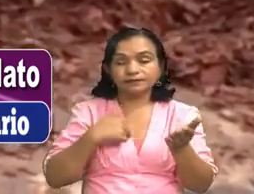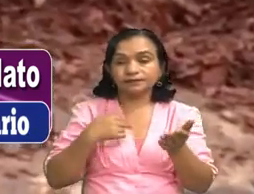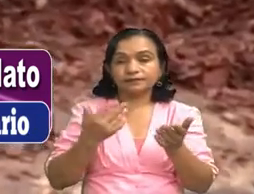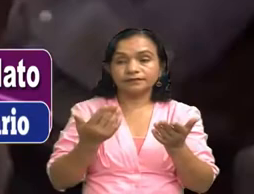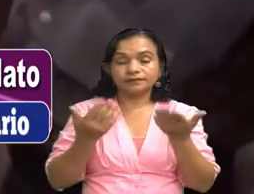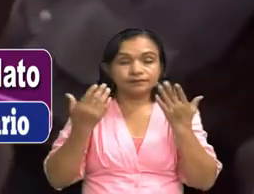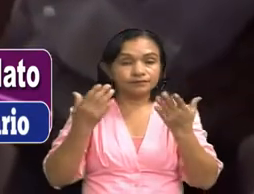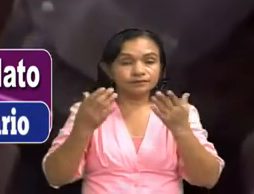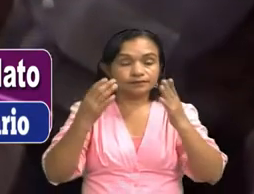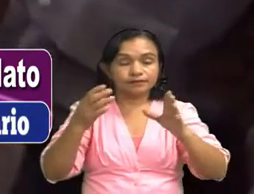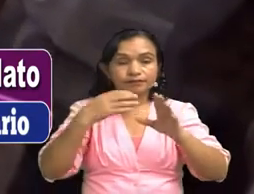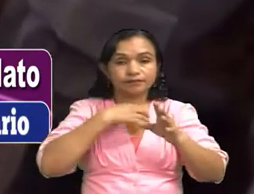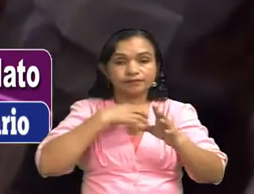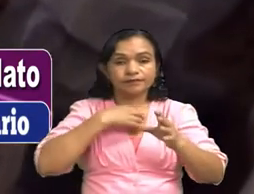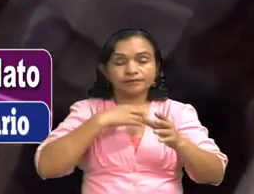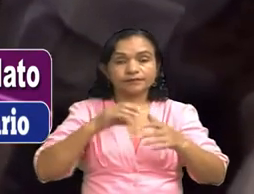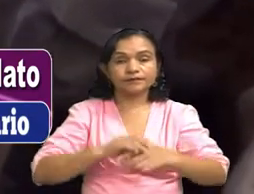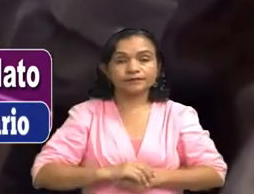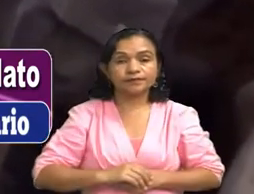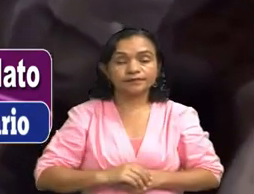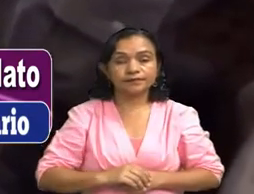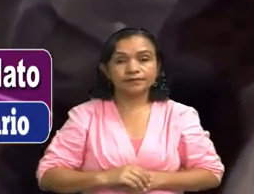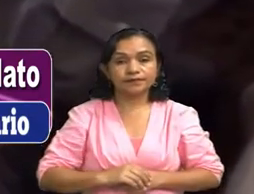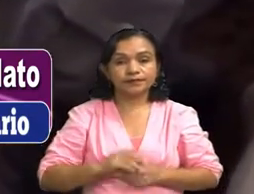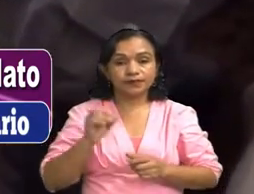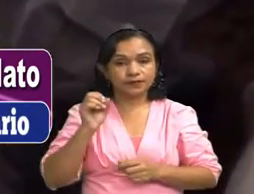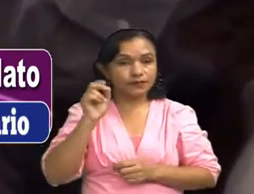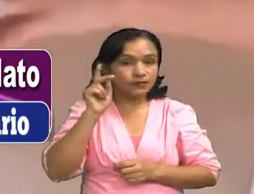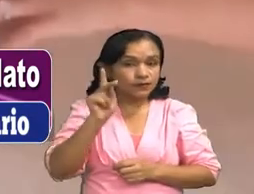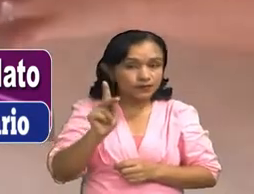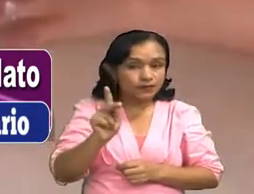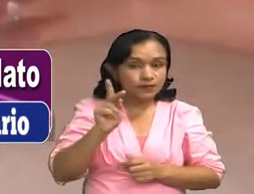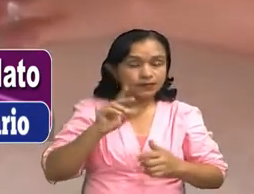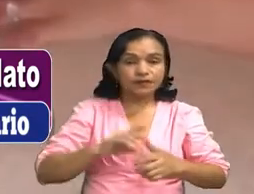Todo ese trabajo lo estamos haciendo. Ok.